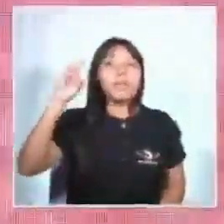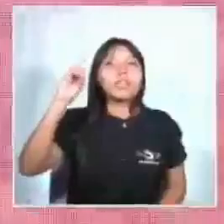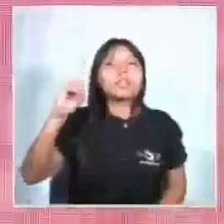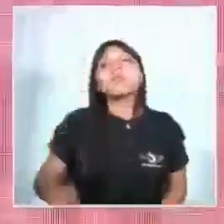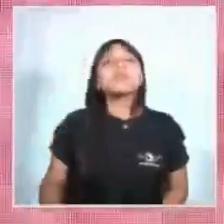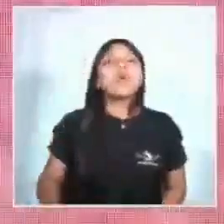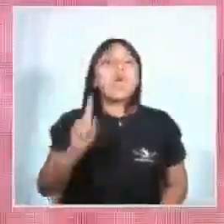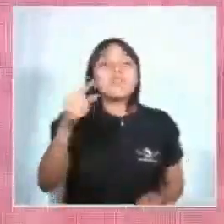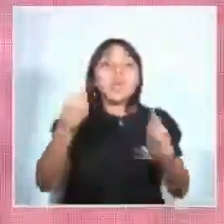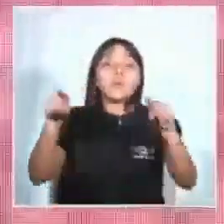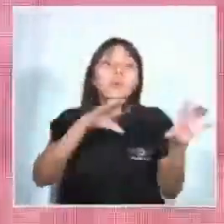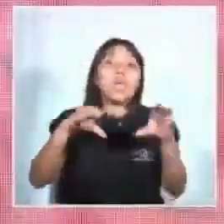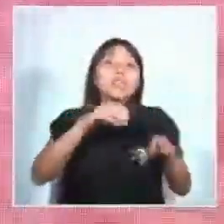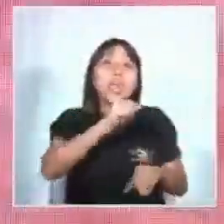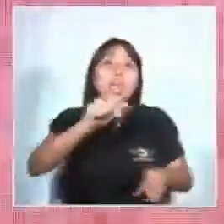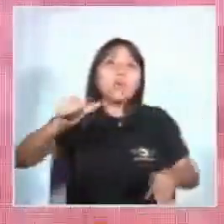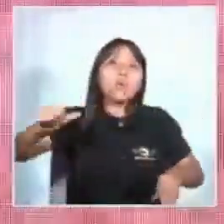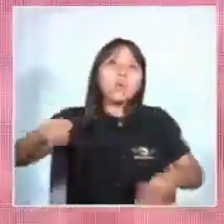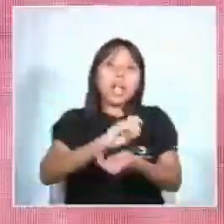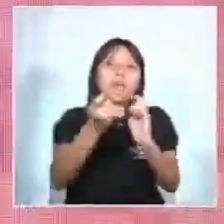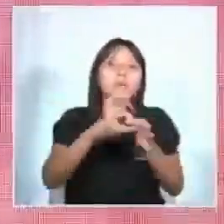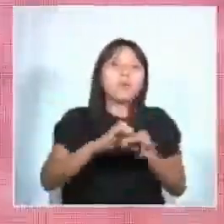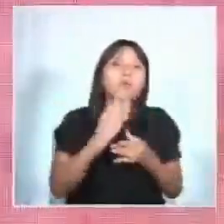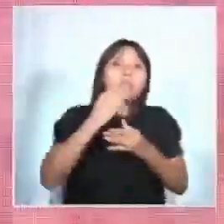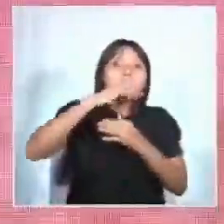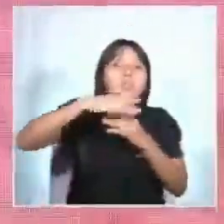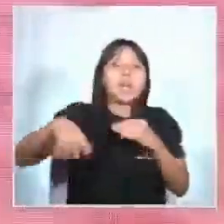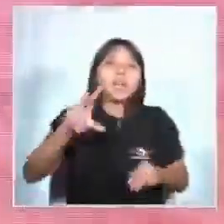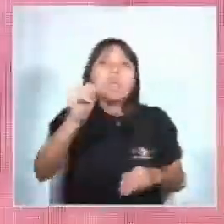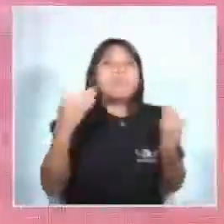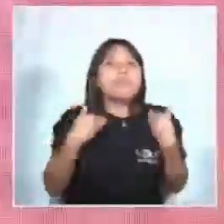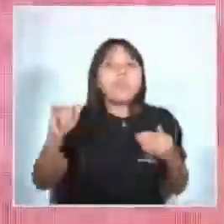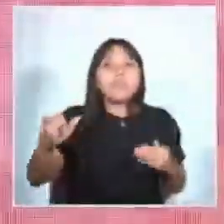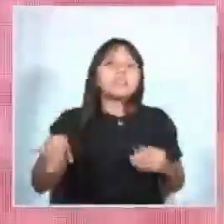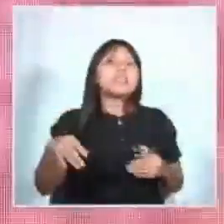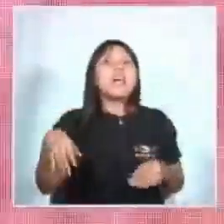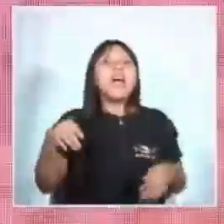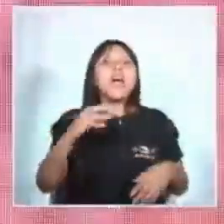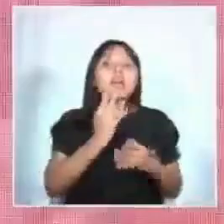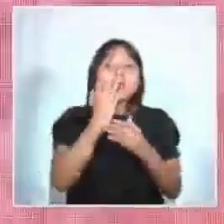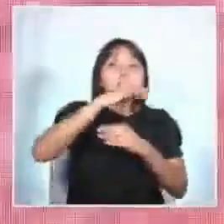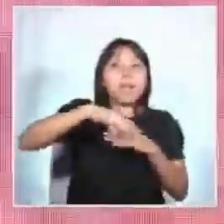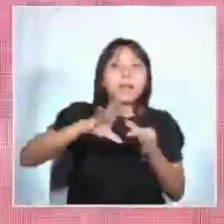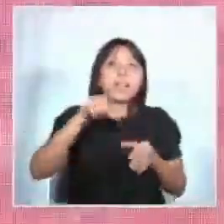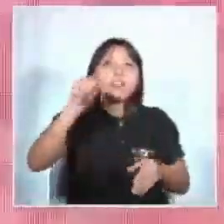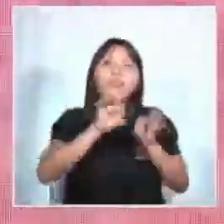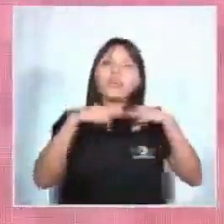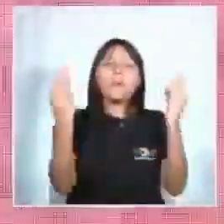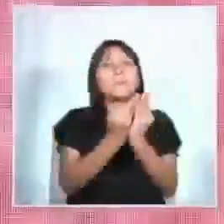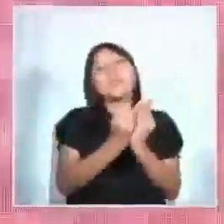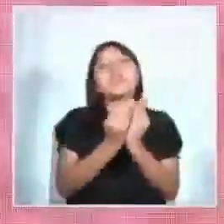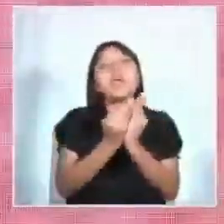hacer una transfusión de sangre. Y ya no portas el tipo de sangre de tu familia, ahora portas la sangre del Cordero.